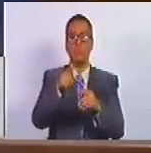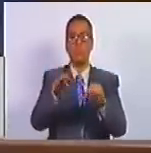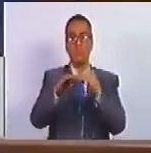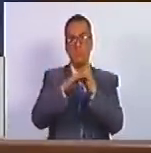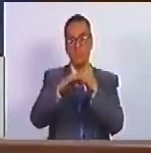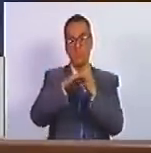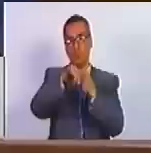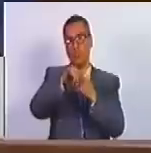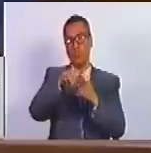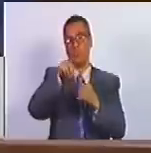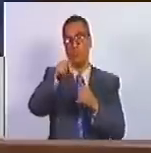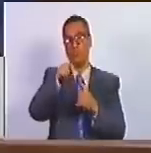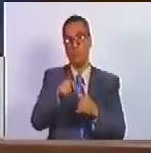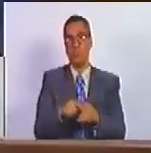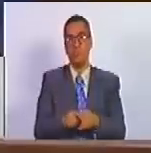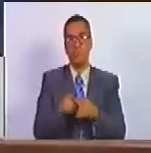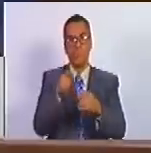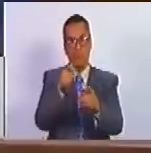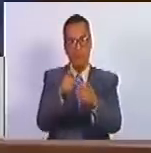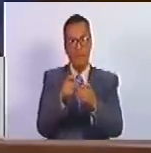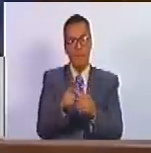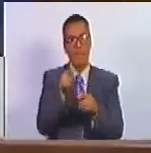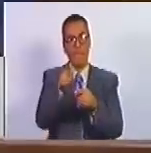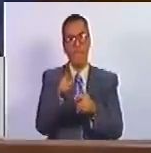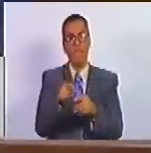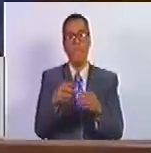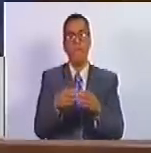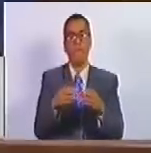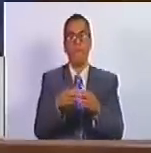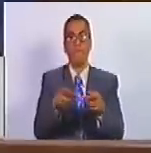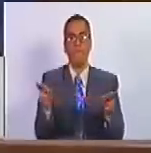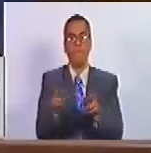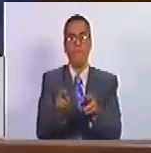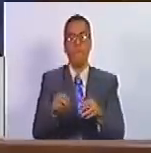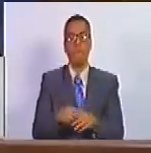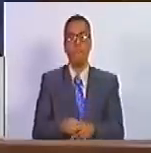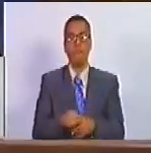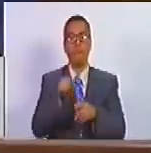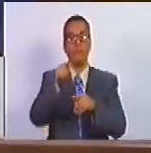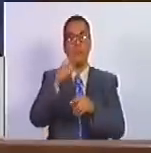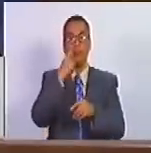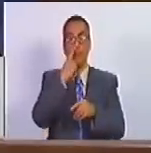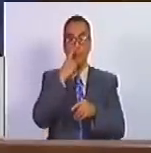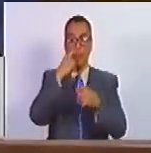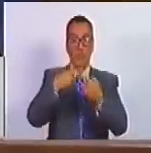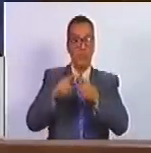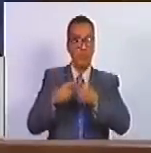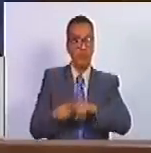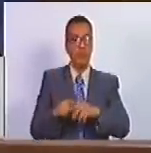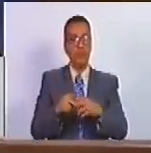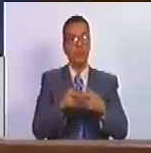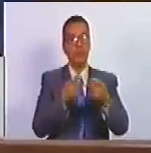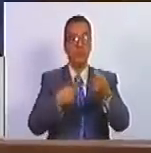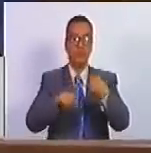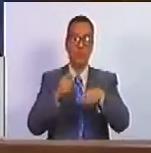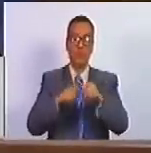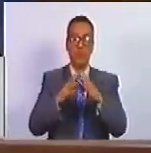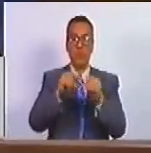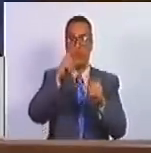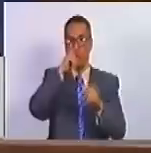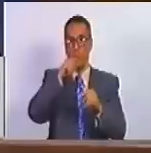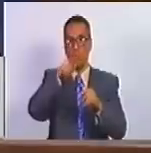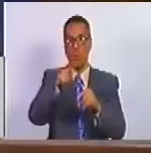no susceptible de tributar bajo este régimen simplificado, independientemente del volumen de ventas anuales